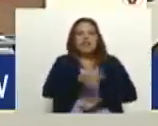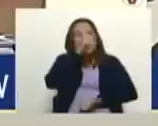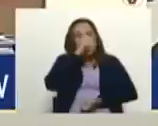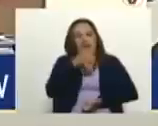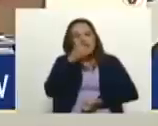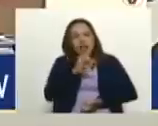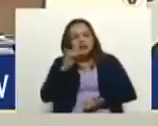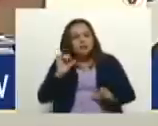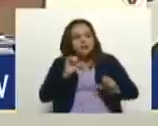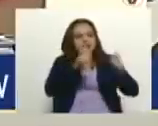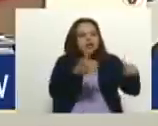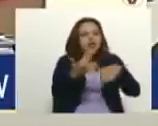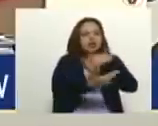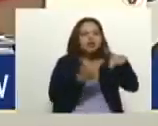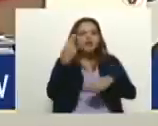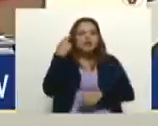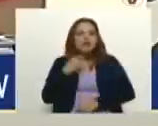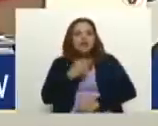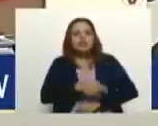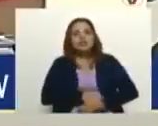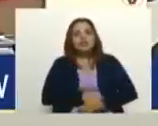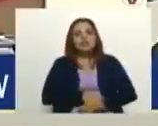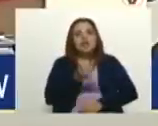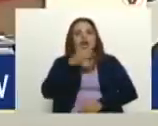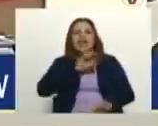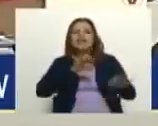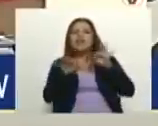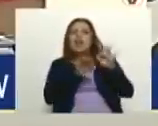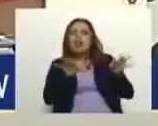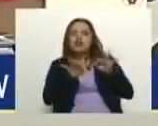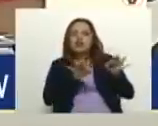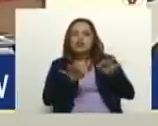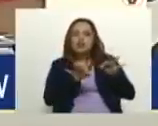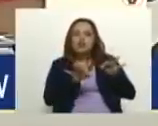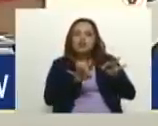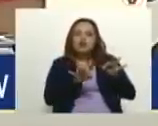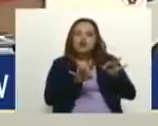estaba llegando la Revolución Bolivariana, donde funcionaban aquellos teatros operaciones.